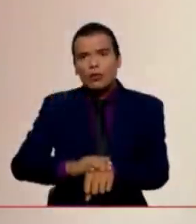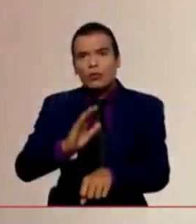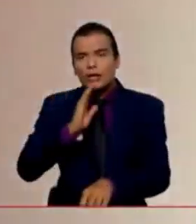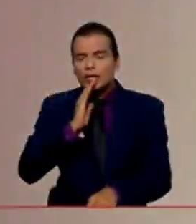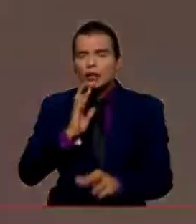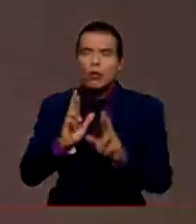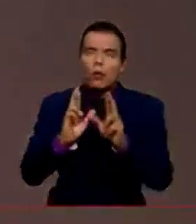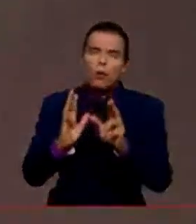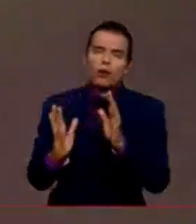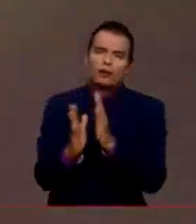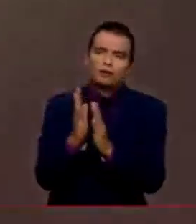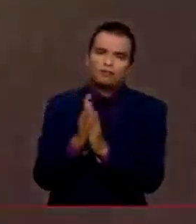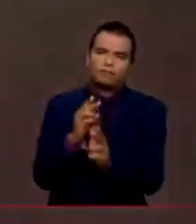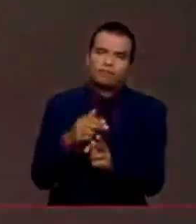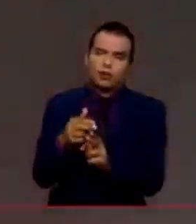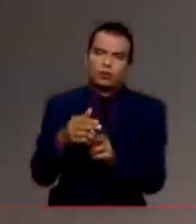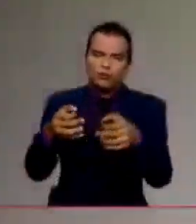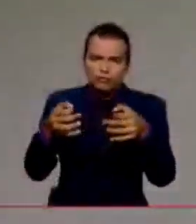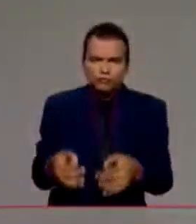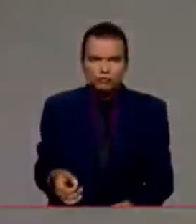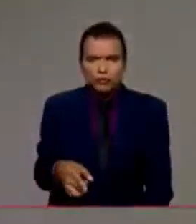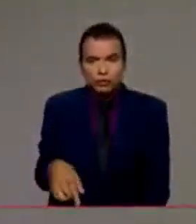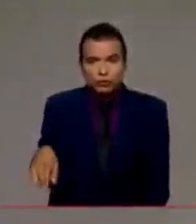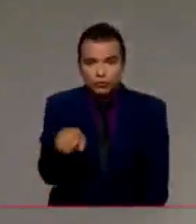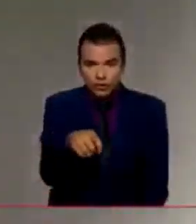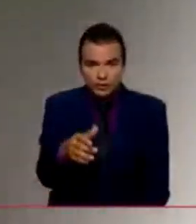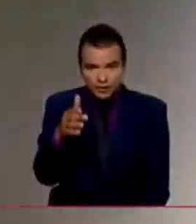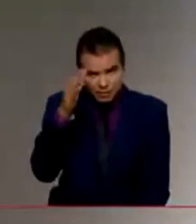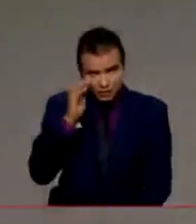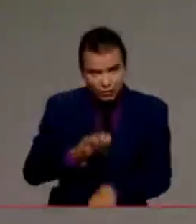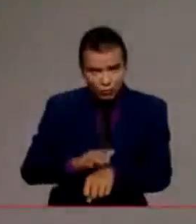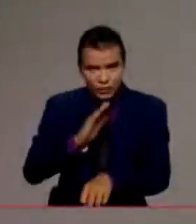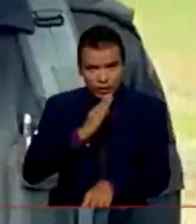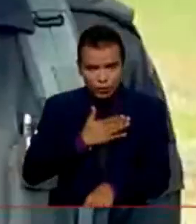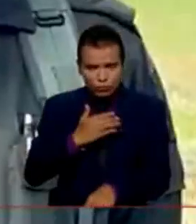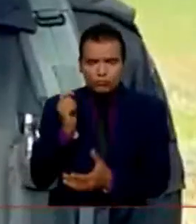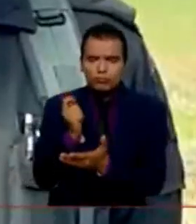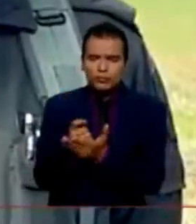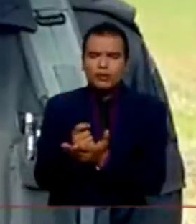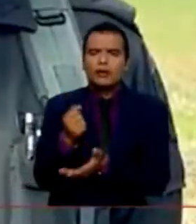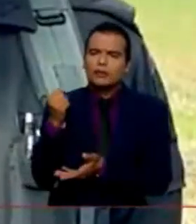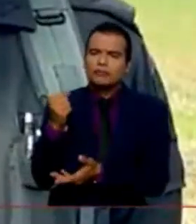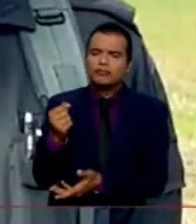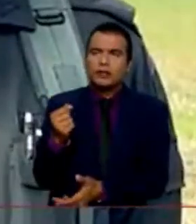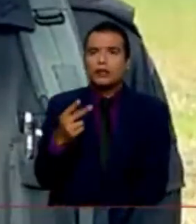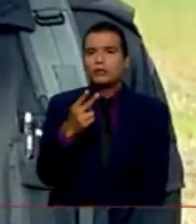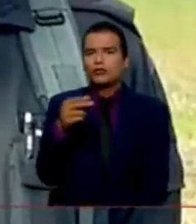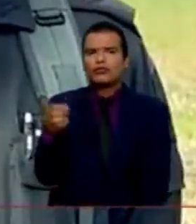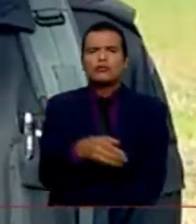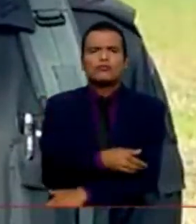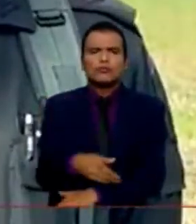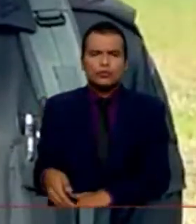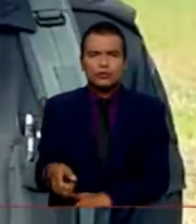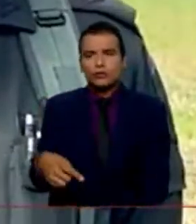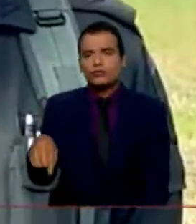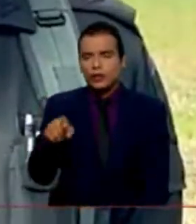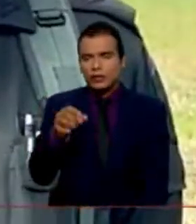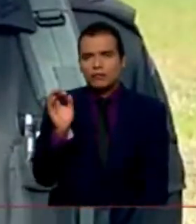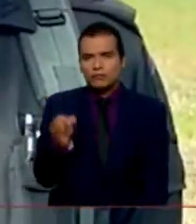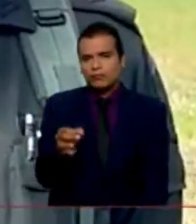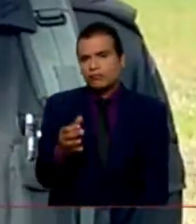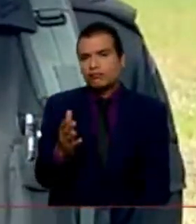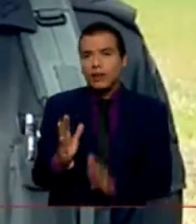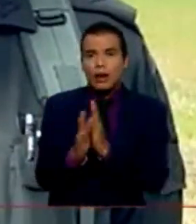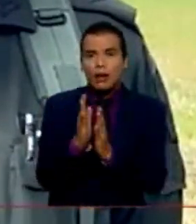los responsables. Y ofrecemos una recompensa de hasta 200 millones de pesos a las personas que nos suministren información que